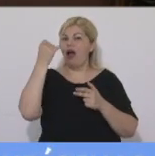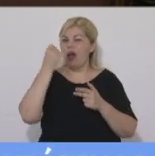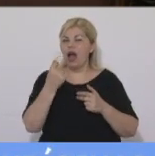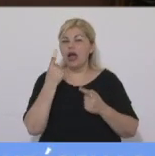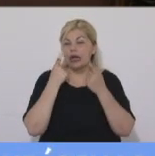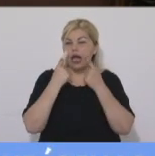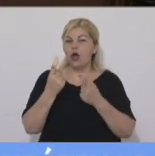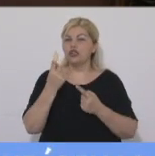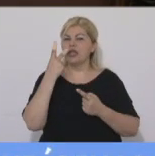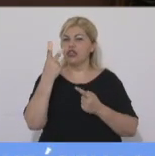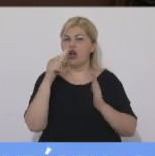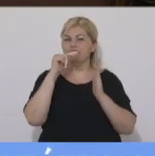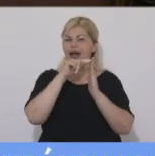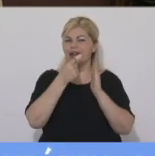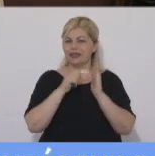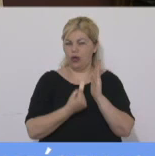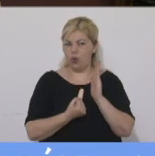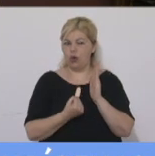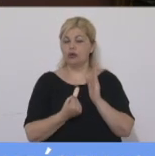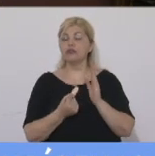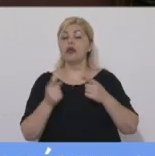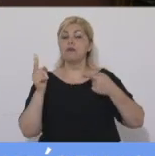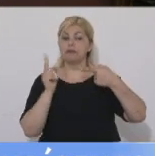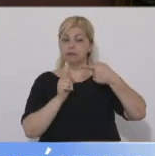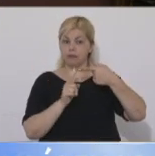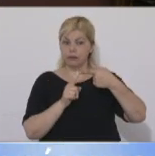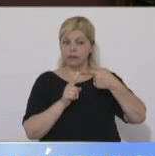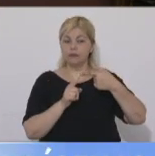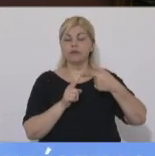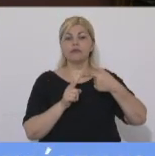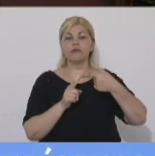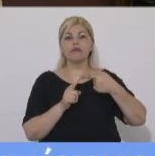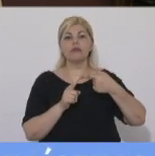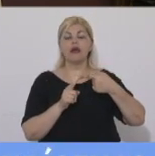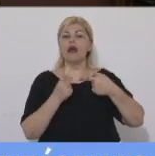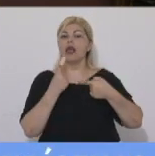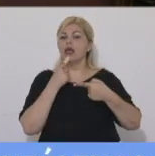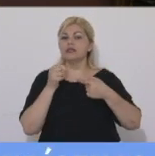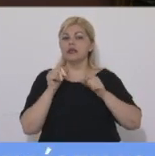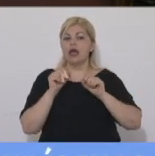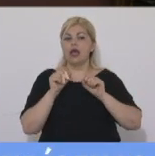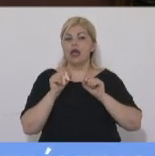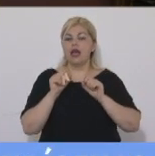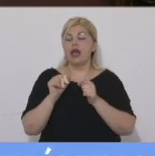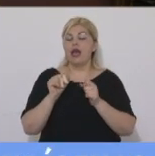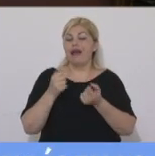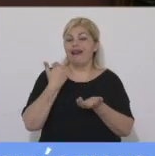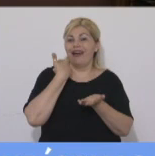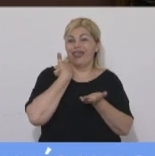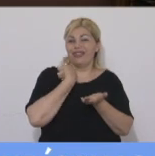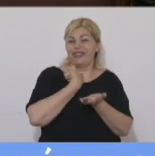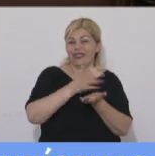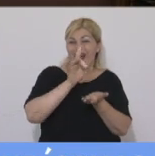artículos. En su primer artículo, la suspensión de los desalojos y las